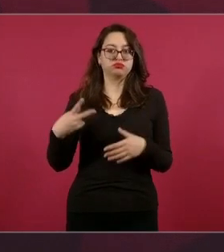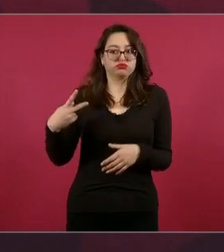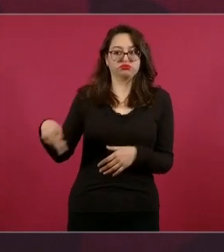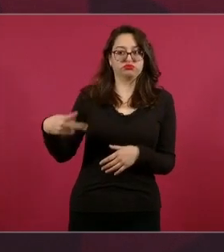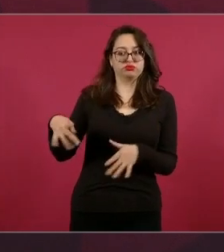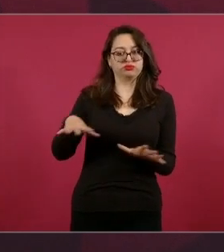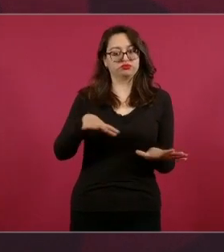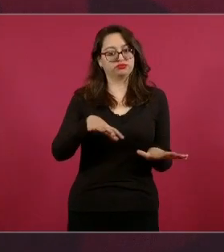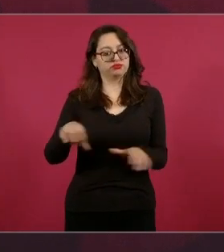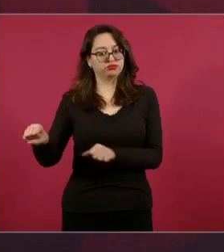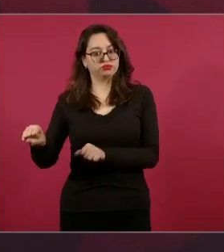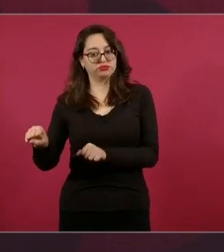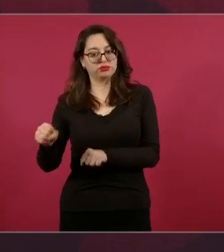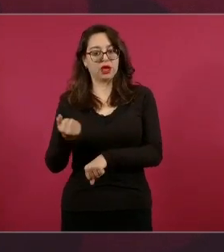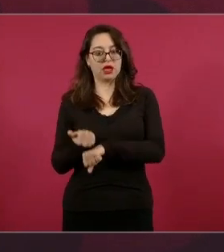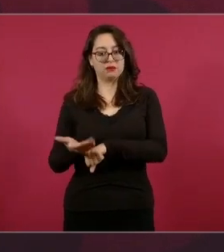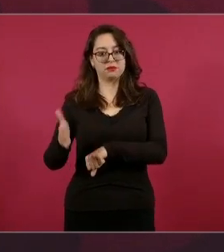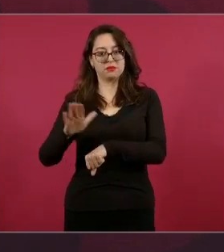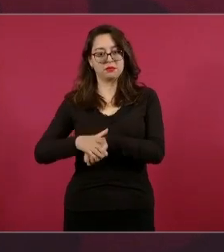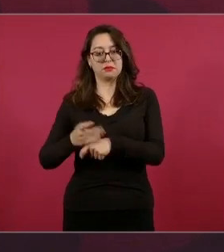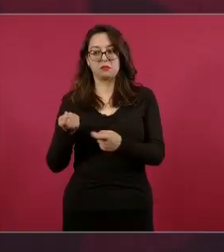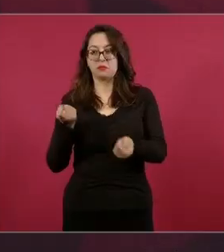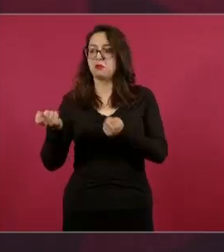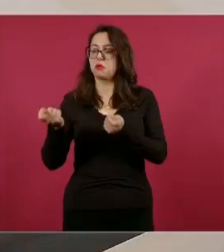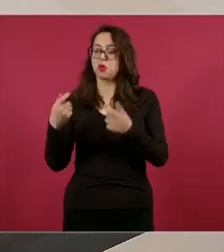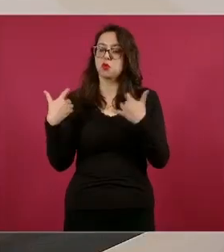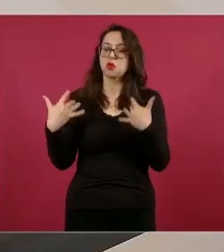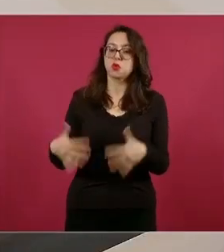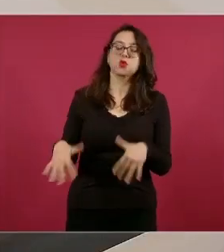ellos. Por eso fue muy grande